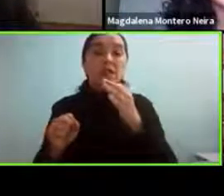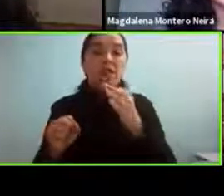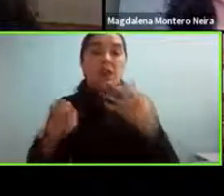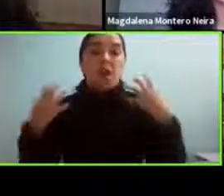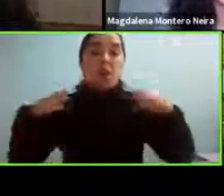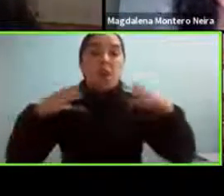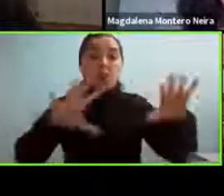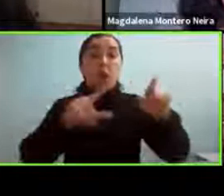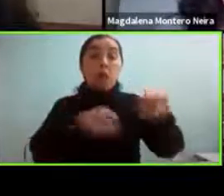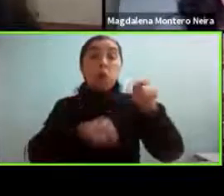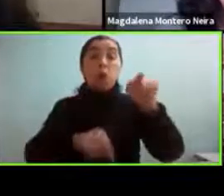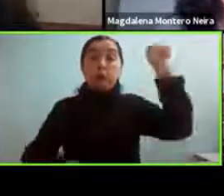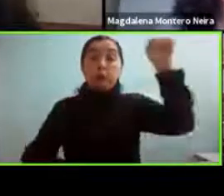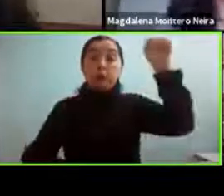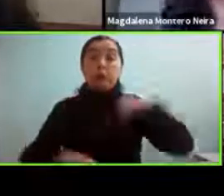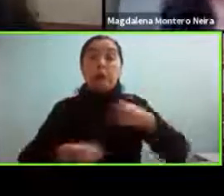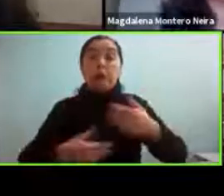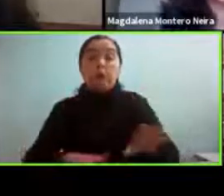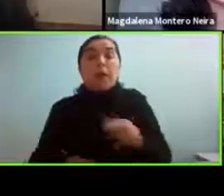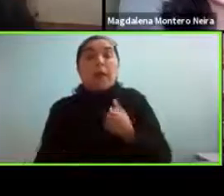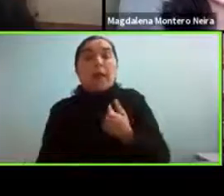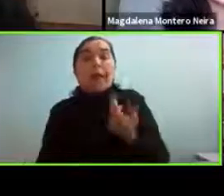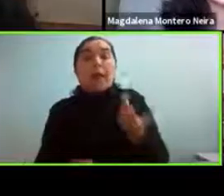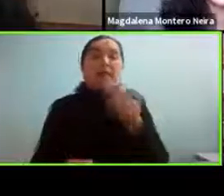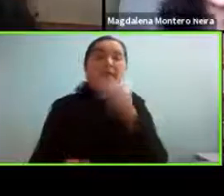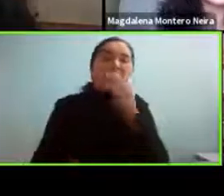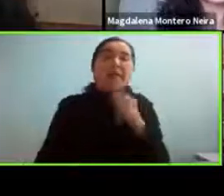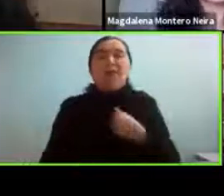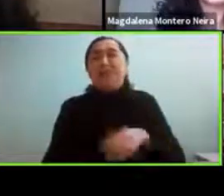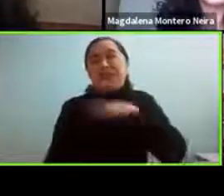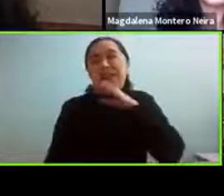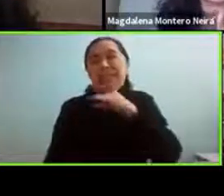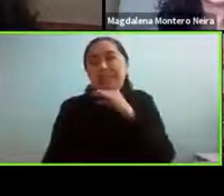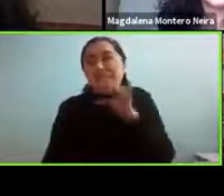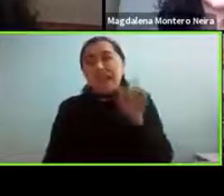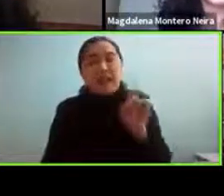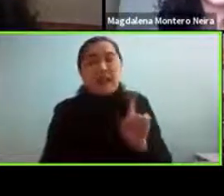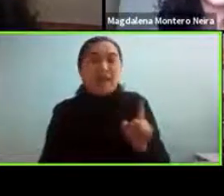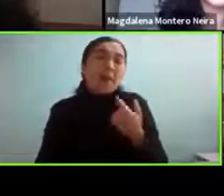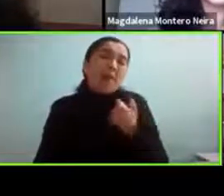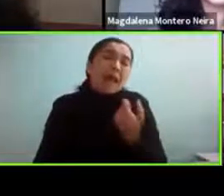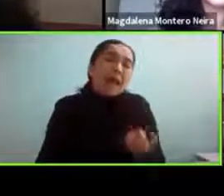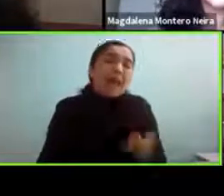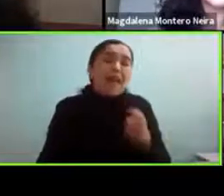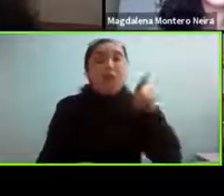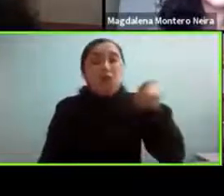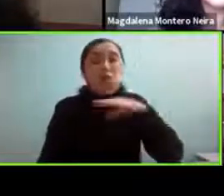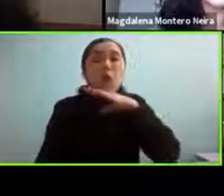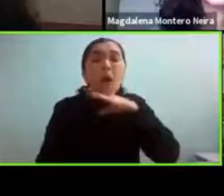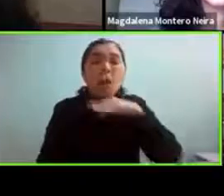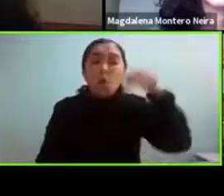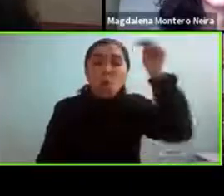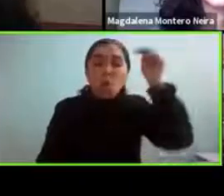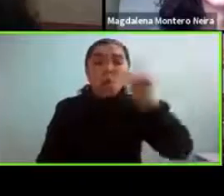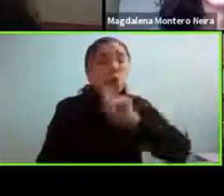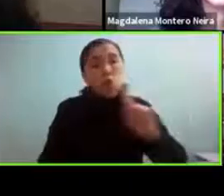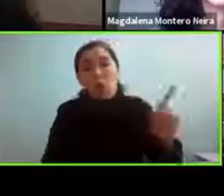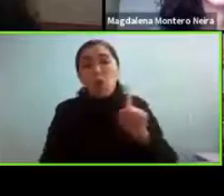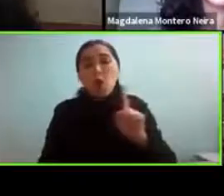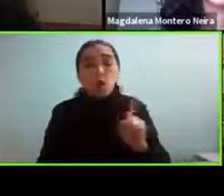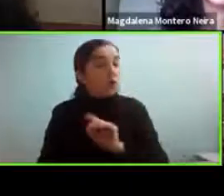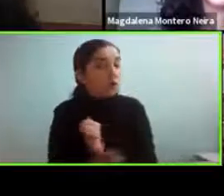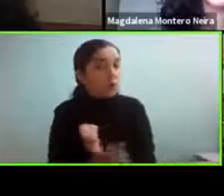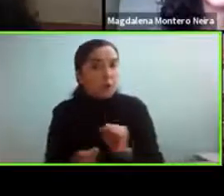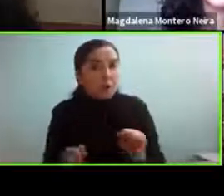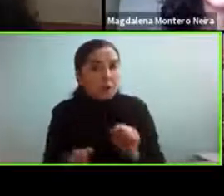el contenido no para qué te va a decir que te vaya a hacer una evaluación si no te va a servir para nada para qué te va a servir a esta altura ser autista tú no puedes poner esa negación sobre